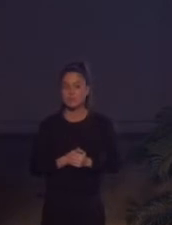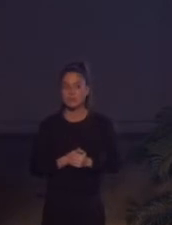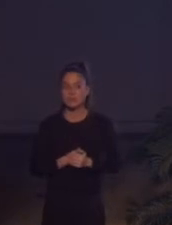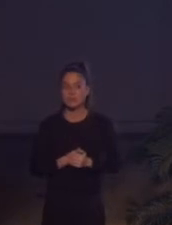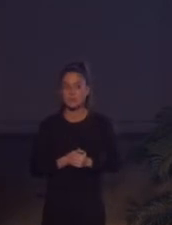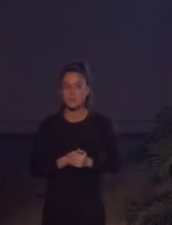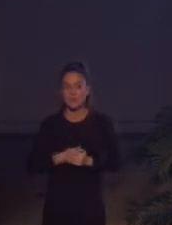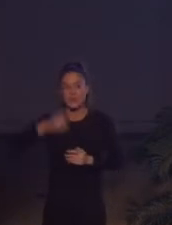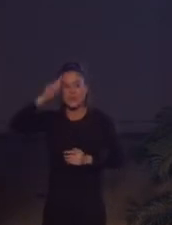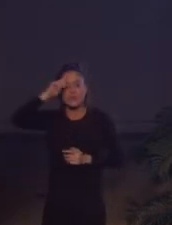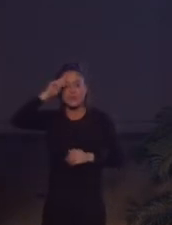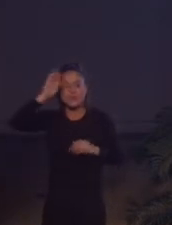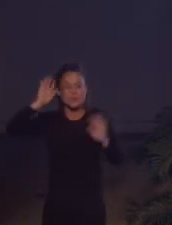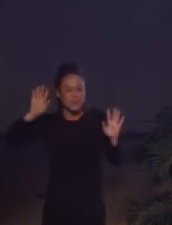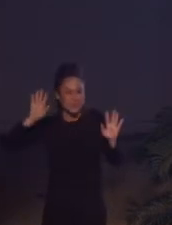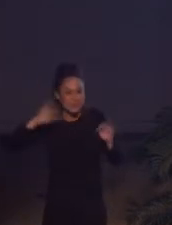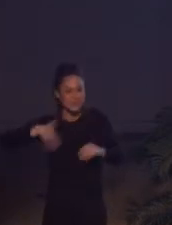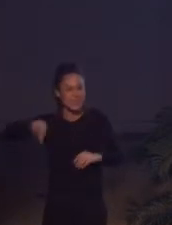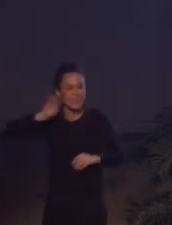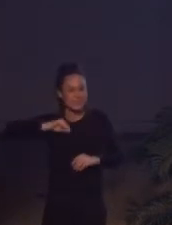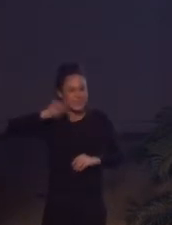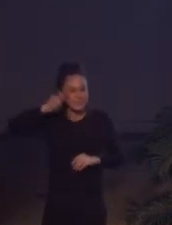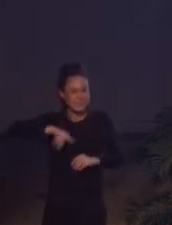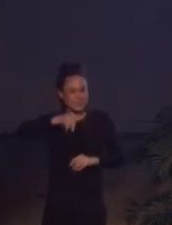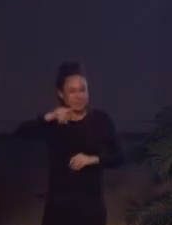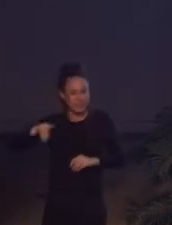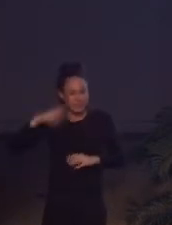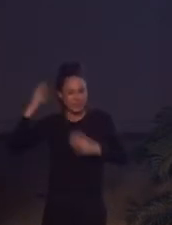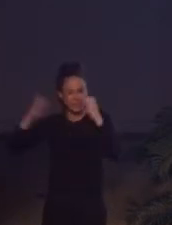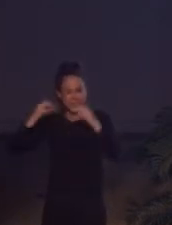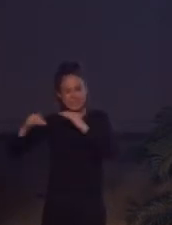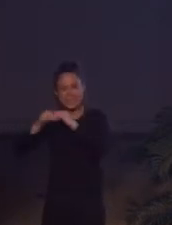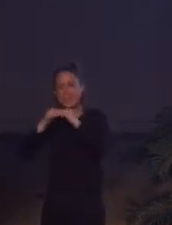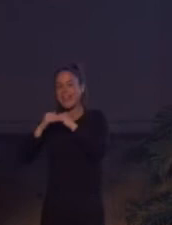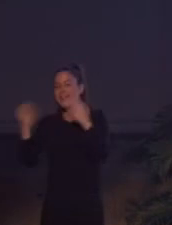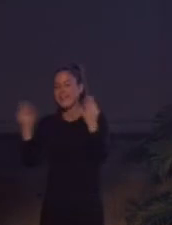ez dakidala ere ulertu den antiespezismoa zer den,